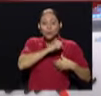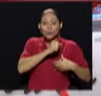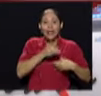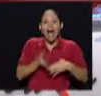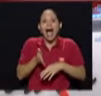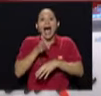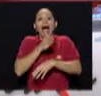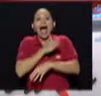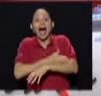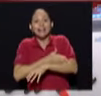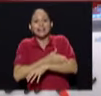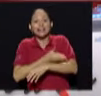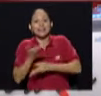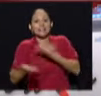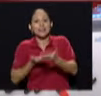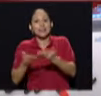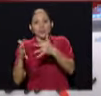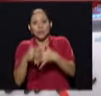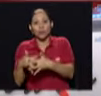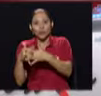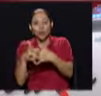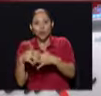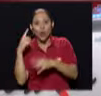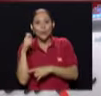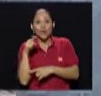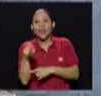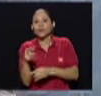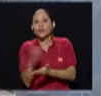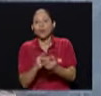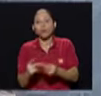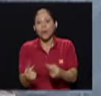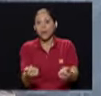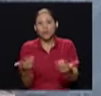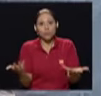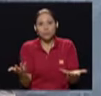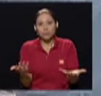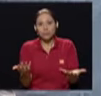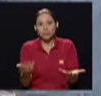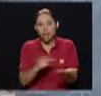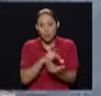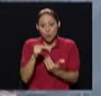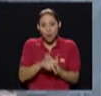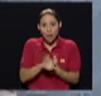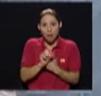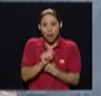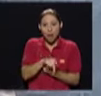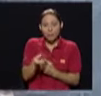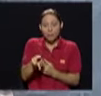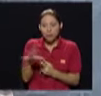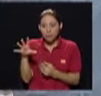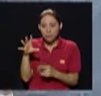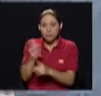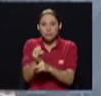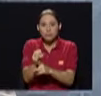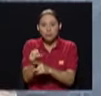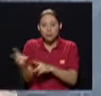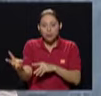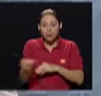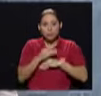Servicio Geológico de los Estados Unidos. Porque es un reporte automático que simplemente el programa localiza el y lo envía.